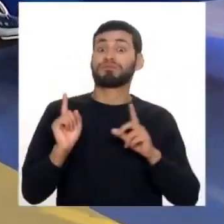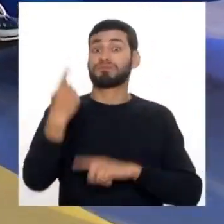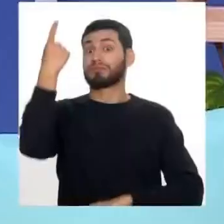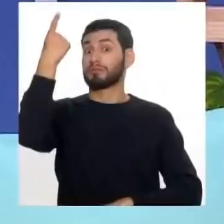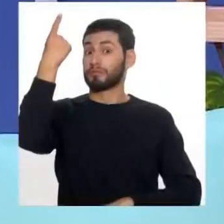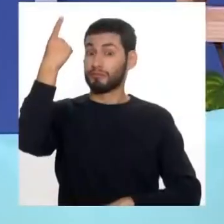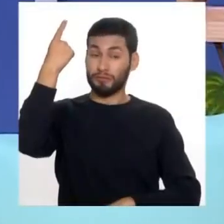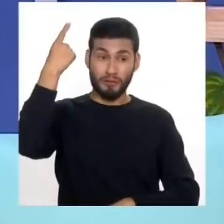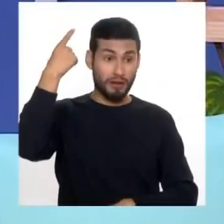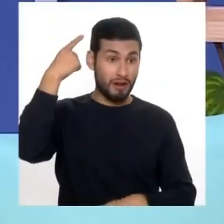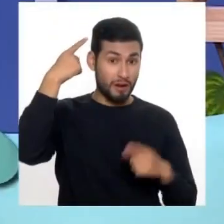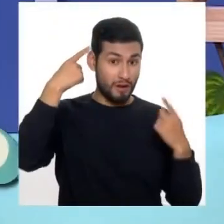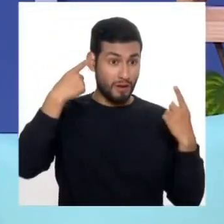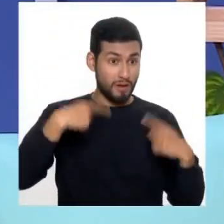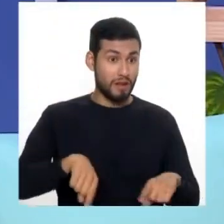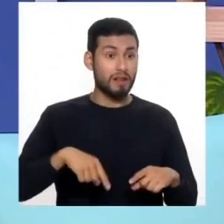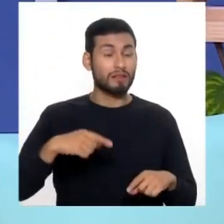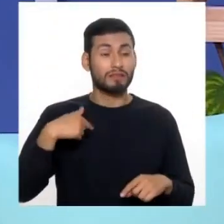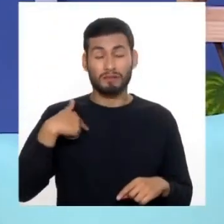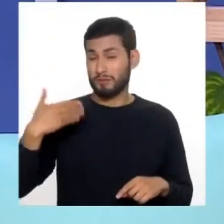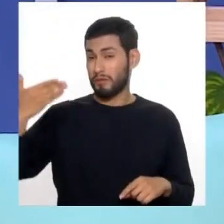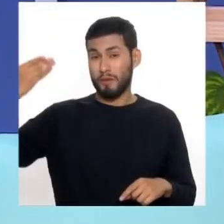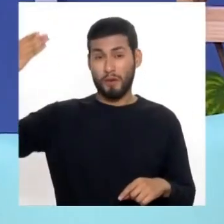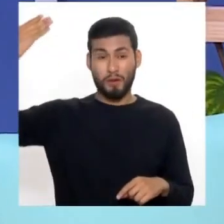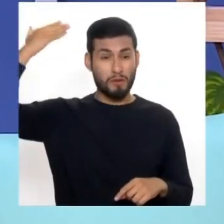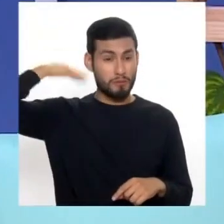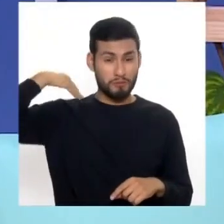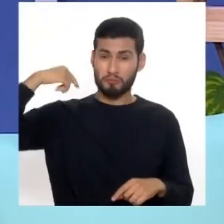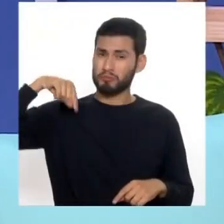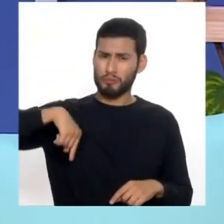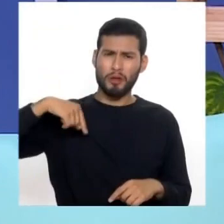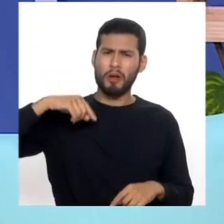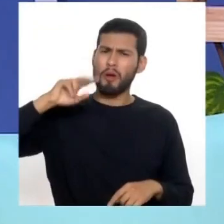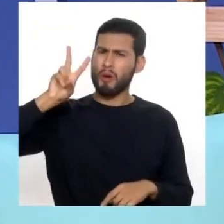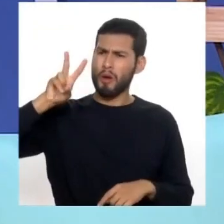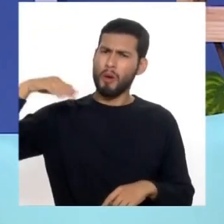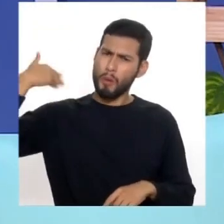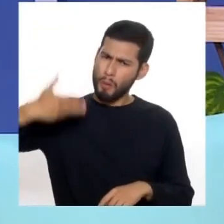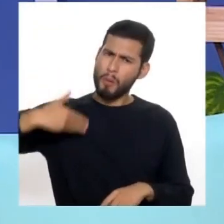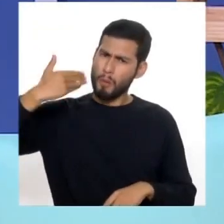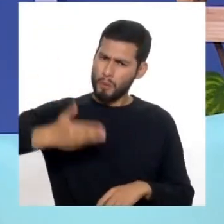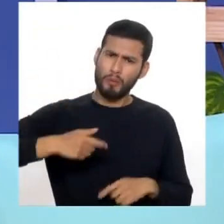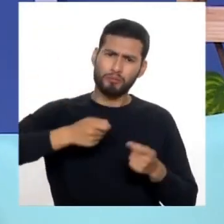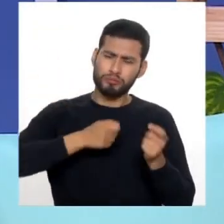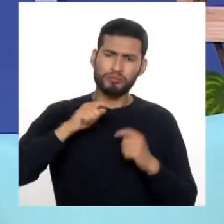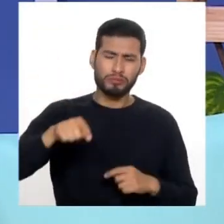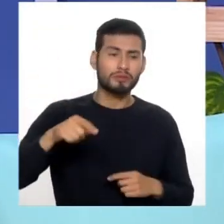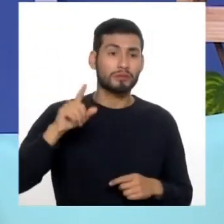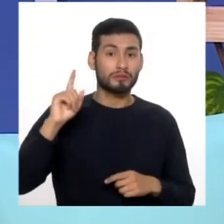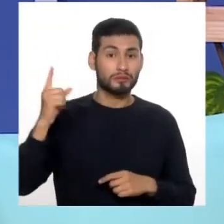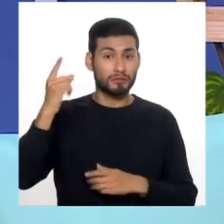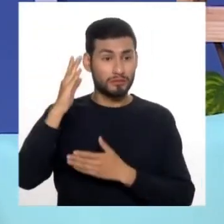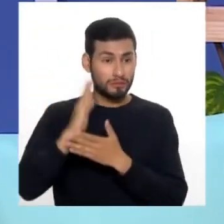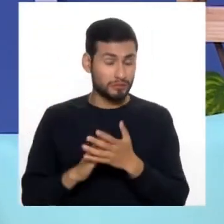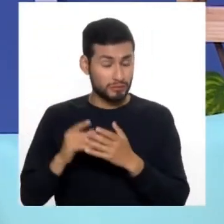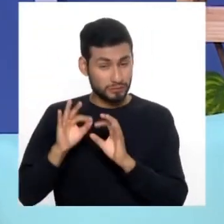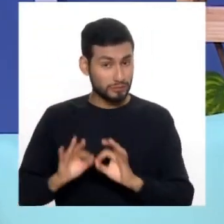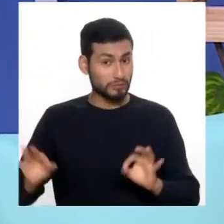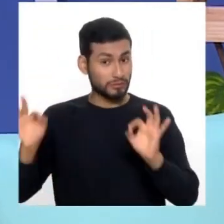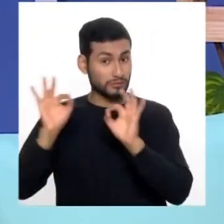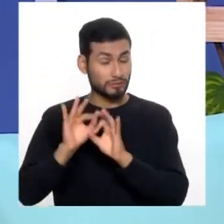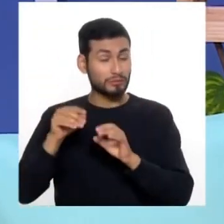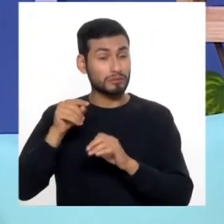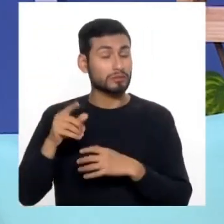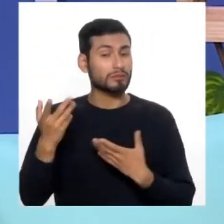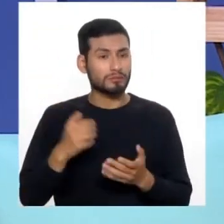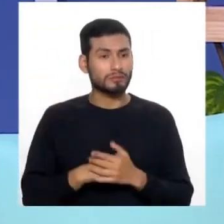ocurre cuando hemos tenido un régimen de dos temporadas. La anchoveta tiene la primera temporada, que es la más importante,